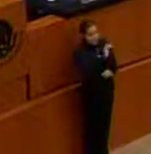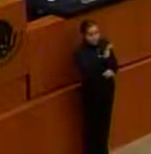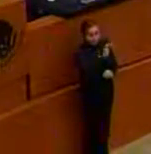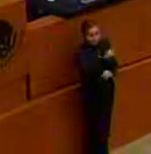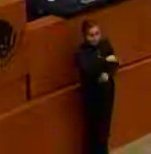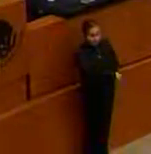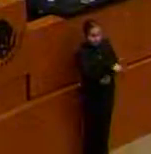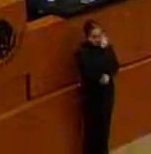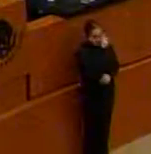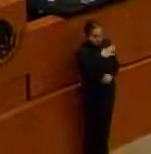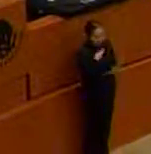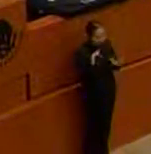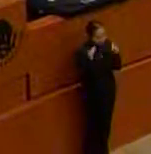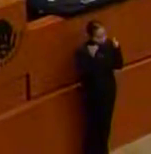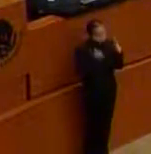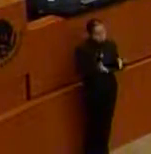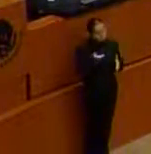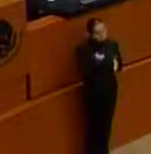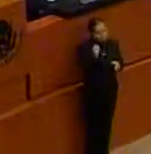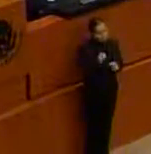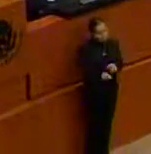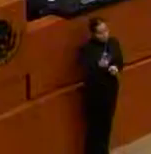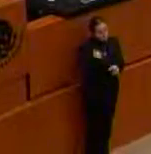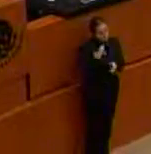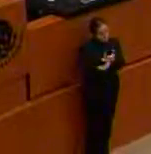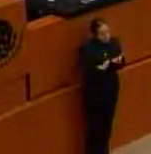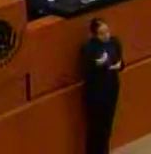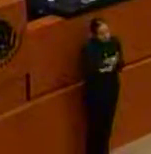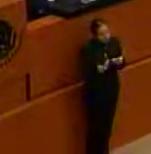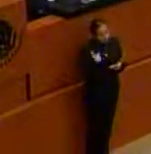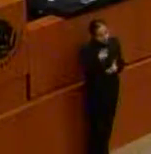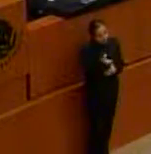seriously. Thank you. That's all I wanted to say.